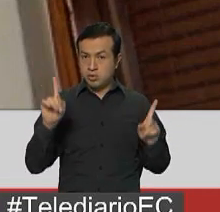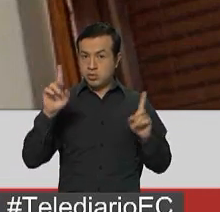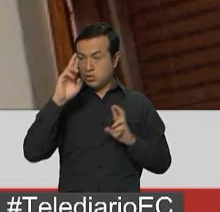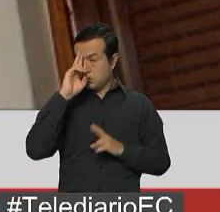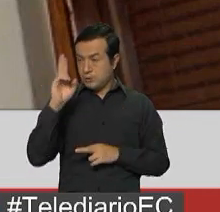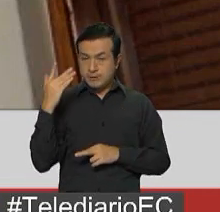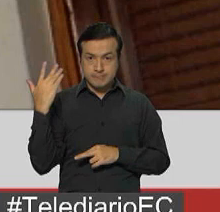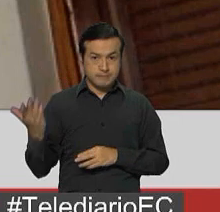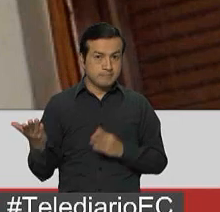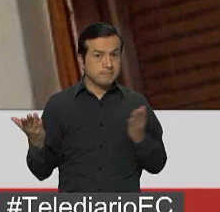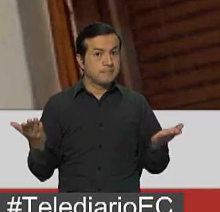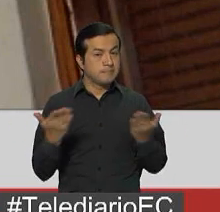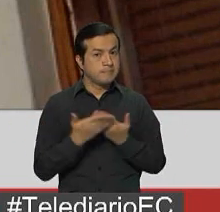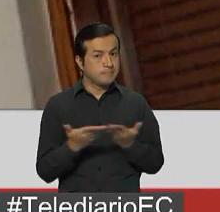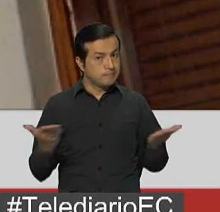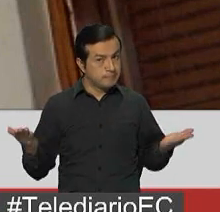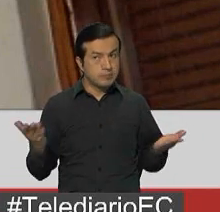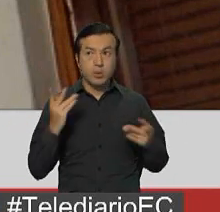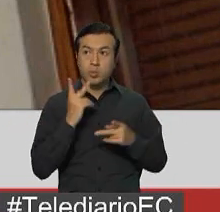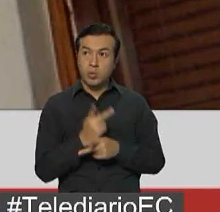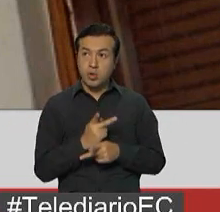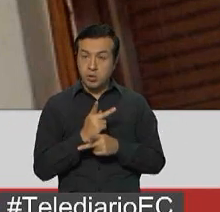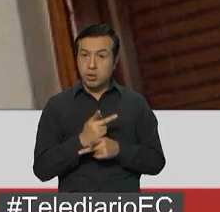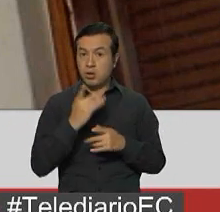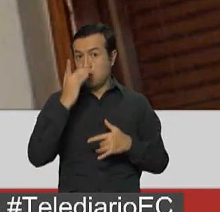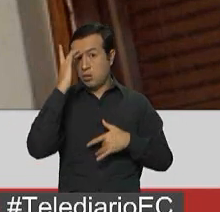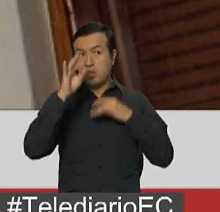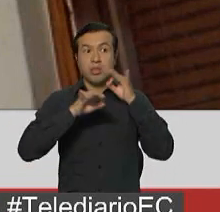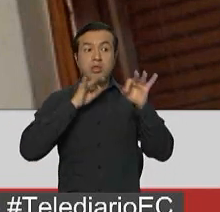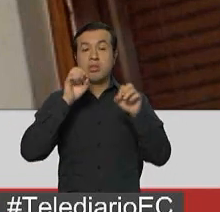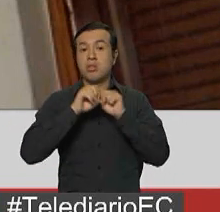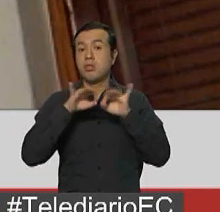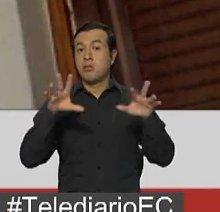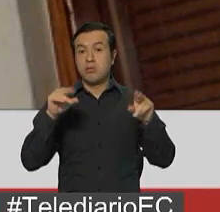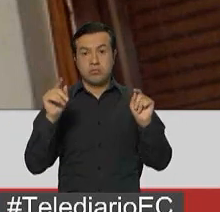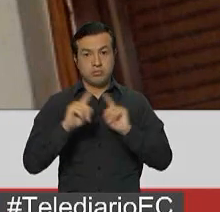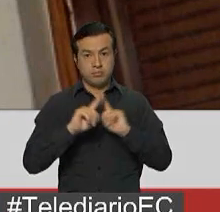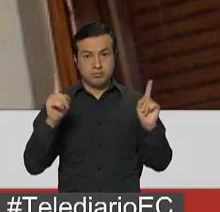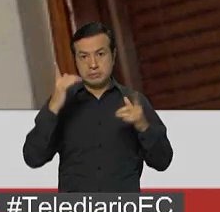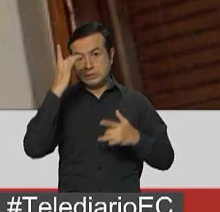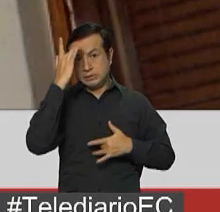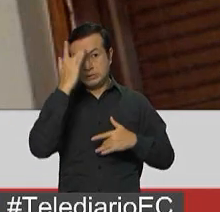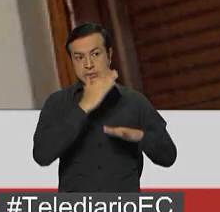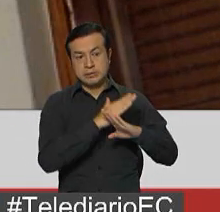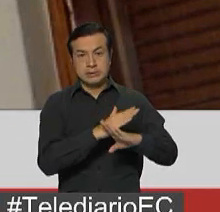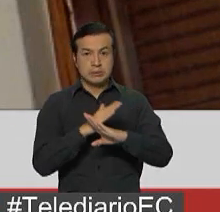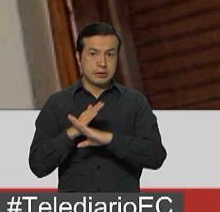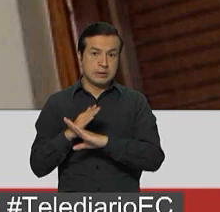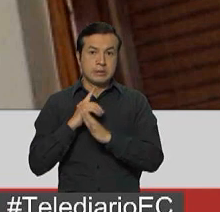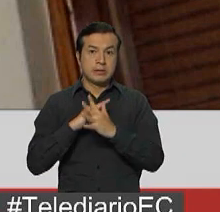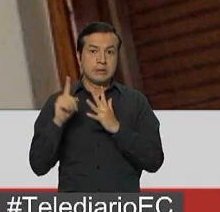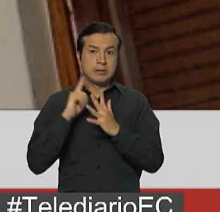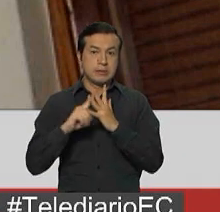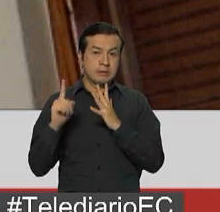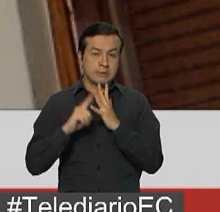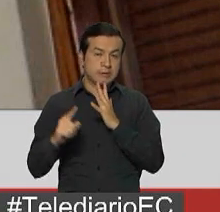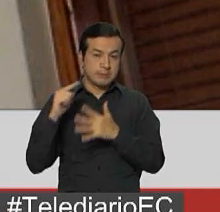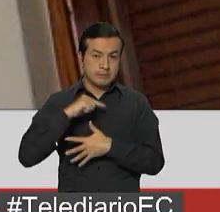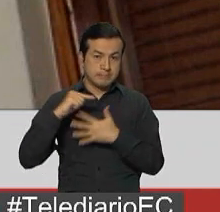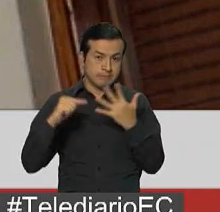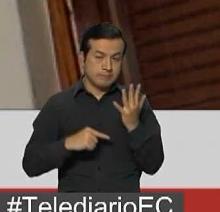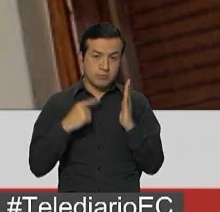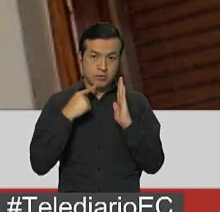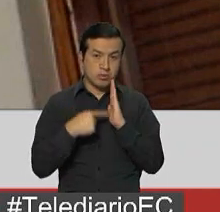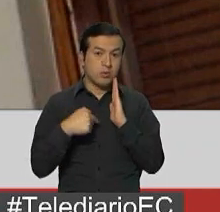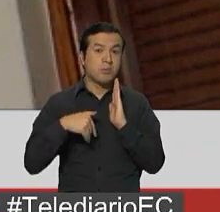permita justamente evitar cualquier tipo de contagio como combatimos una pandemia con distintas medidas entre ellas